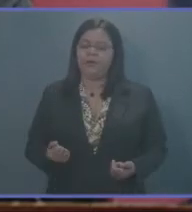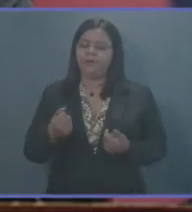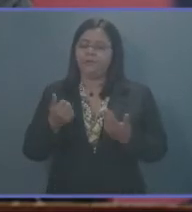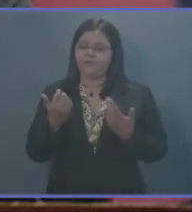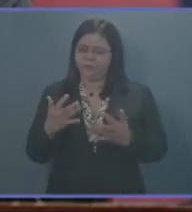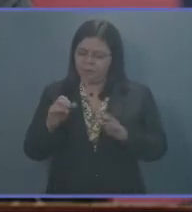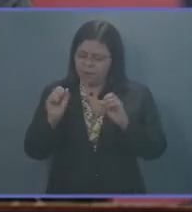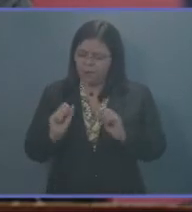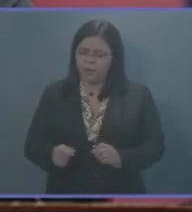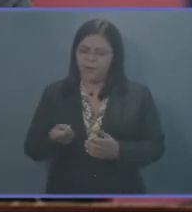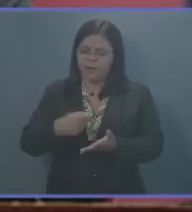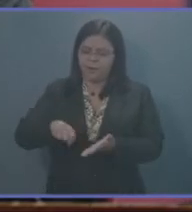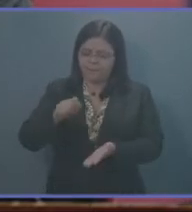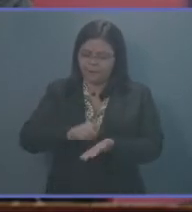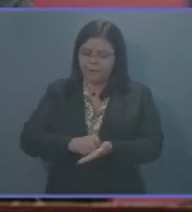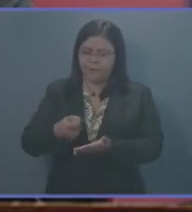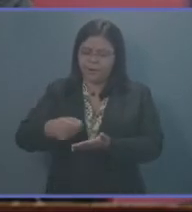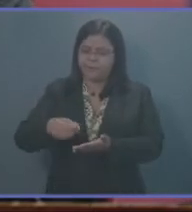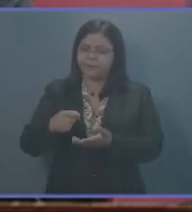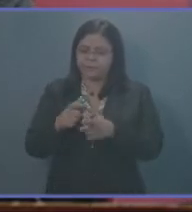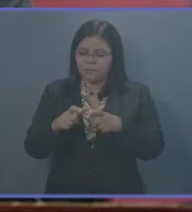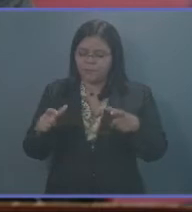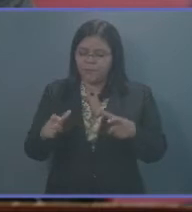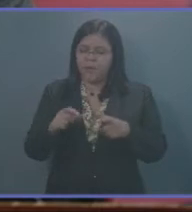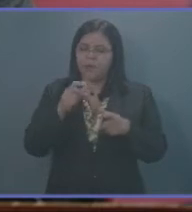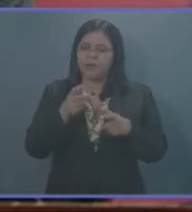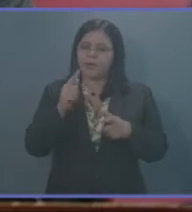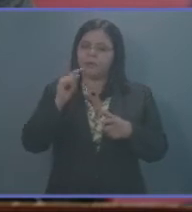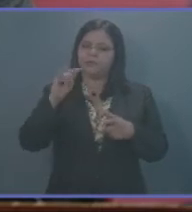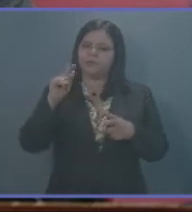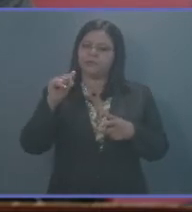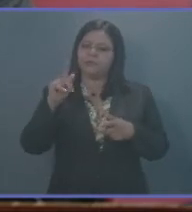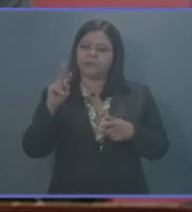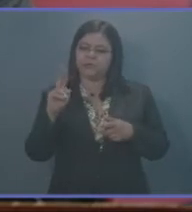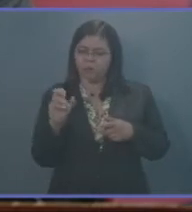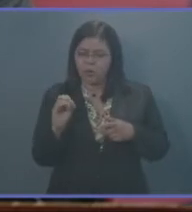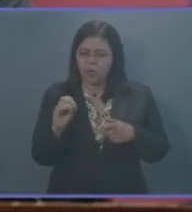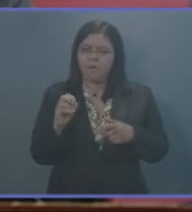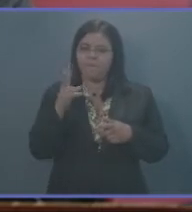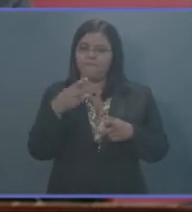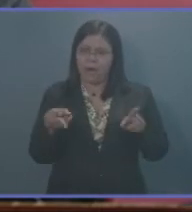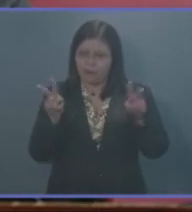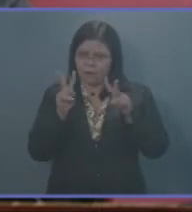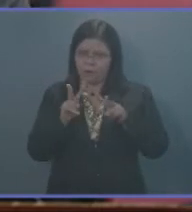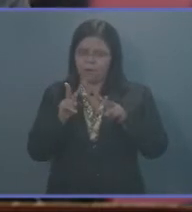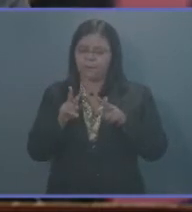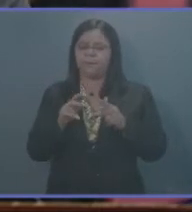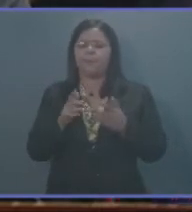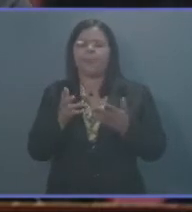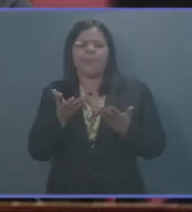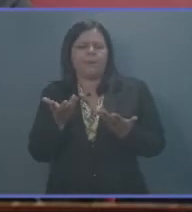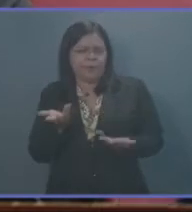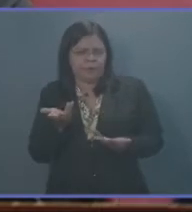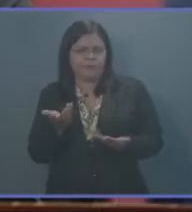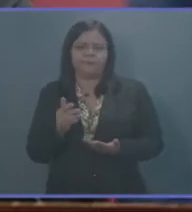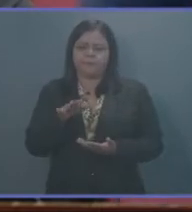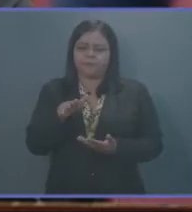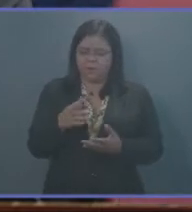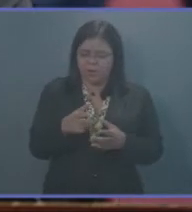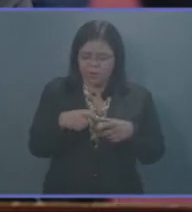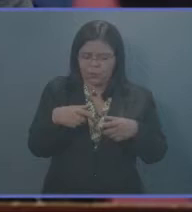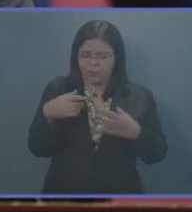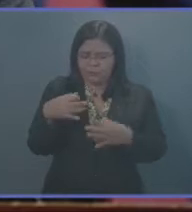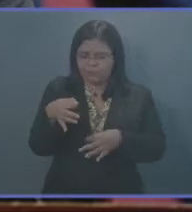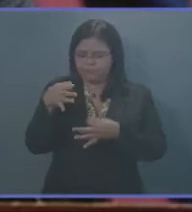Hacienda para que emitiera títulos valores de créditos en dólares de los Estados Unidos de América, a ser colocados indistintamente en